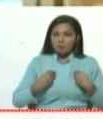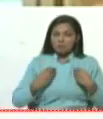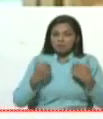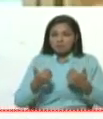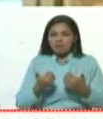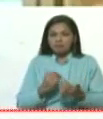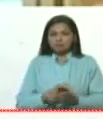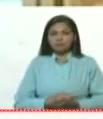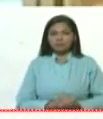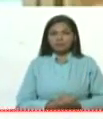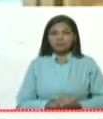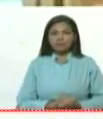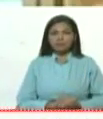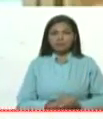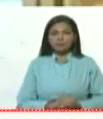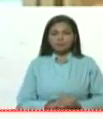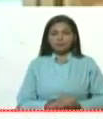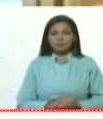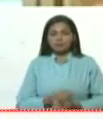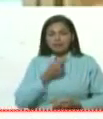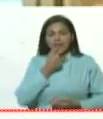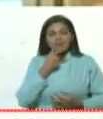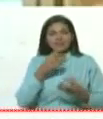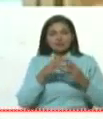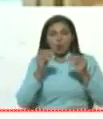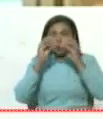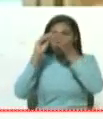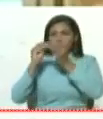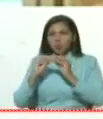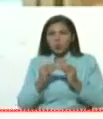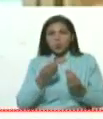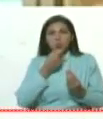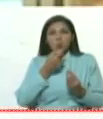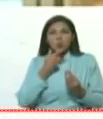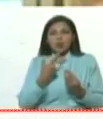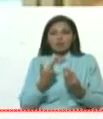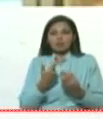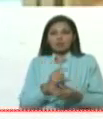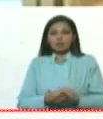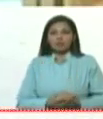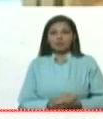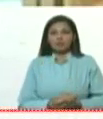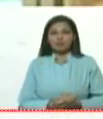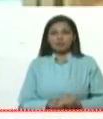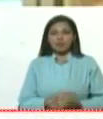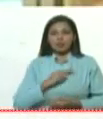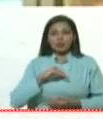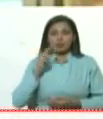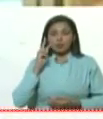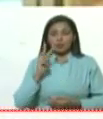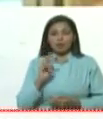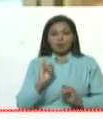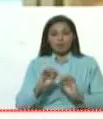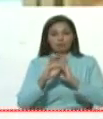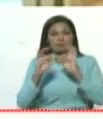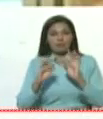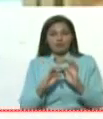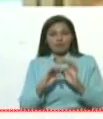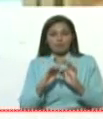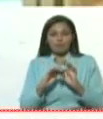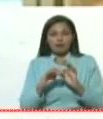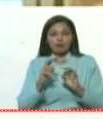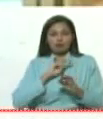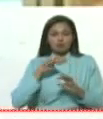viviendo. La belleza estética, física, de lo que veo, de lo que